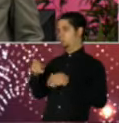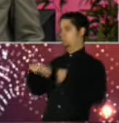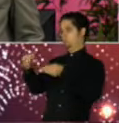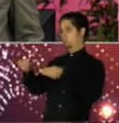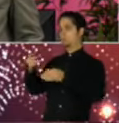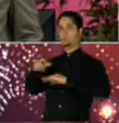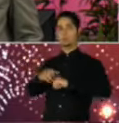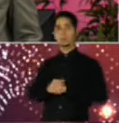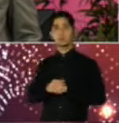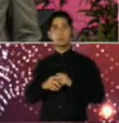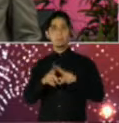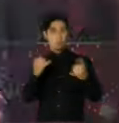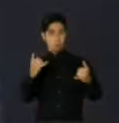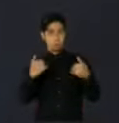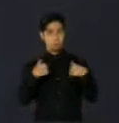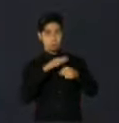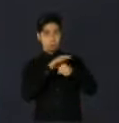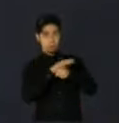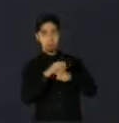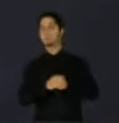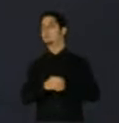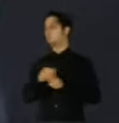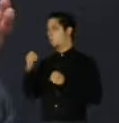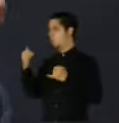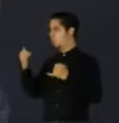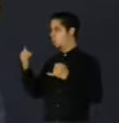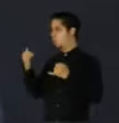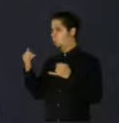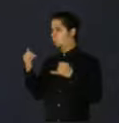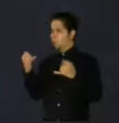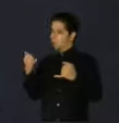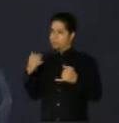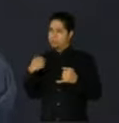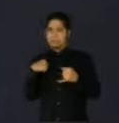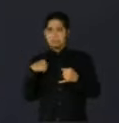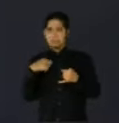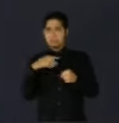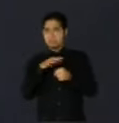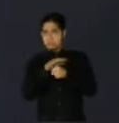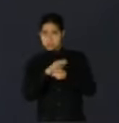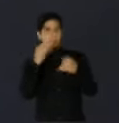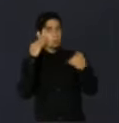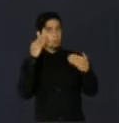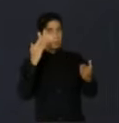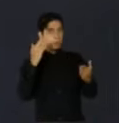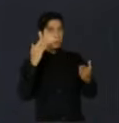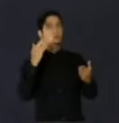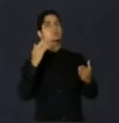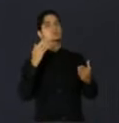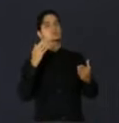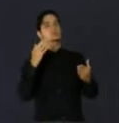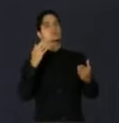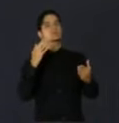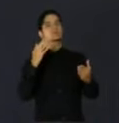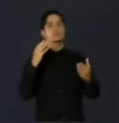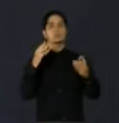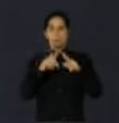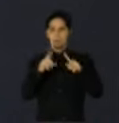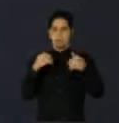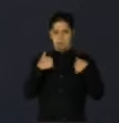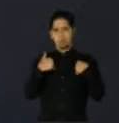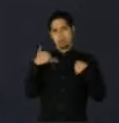tenemos suficiente. Hoy tenemos un suplido en Puerto Rico suficiente, no te puedo decir... Difícil saberlo. En la medida en que tengamos, tenemos en Puerto